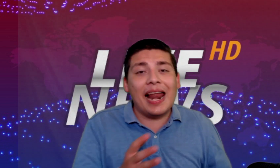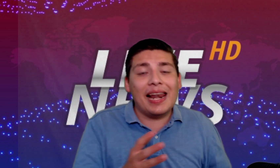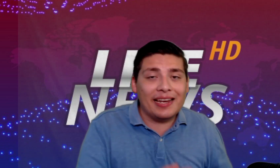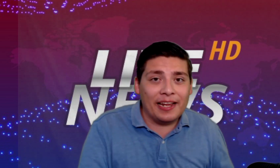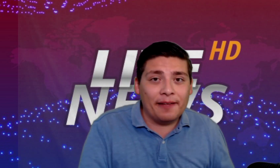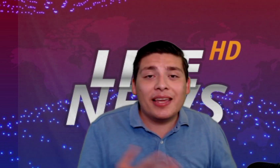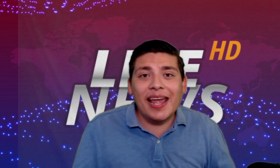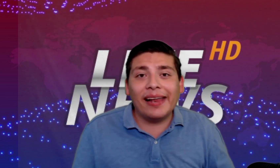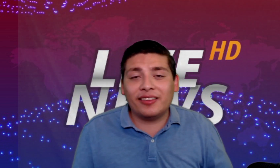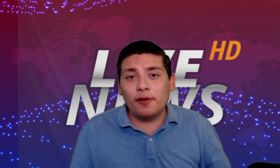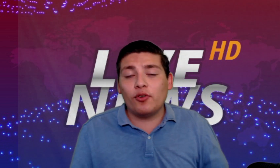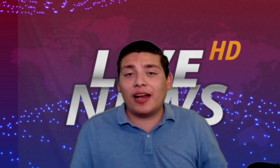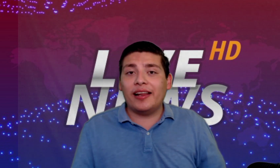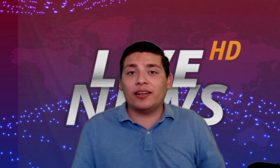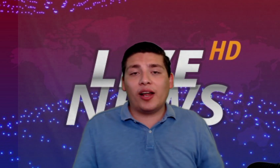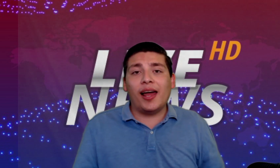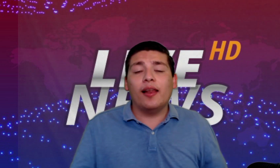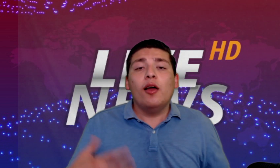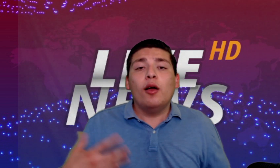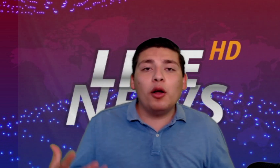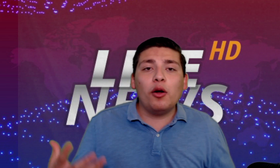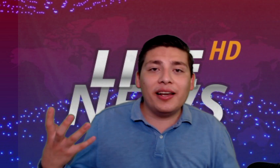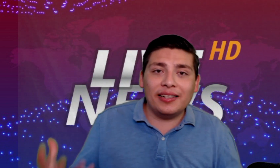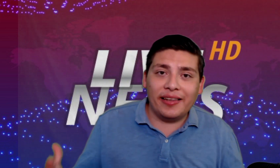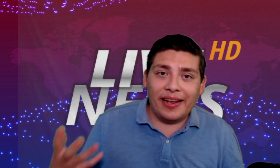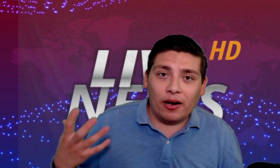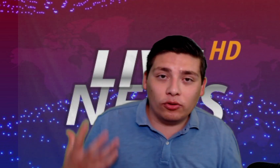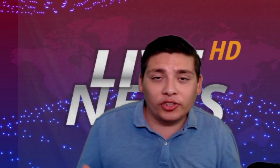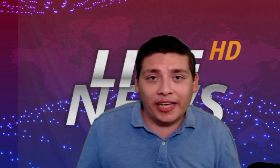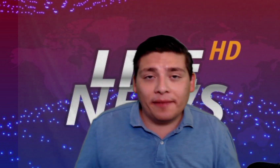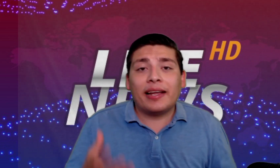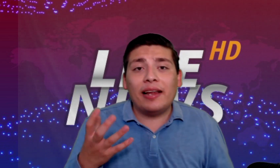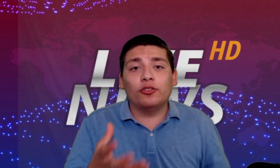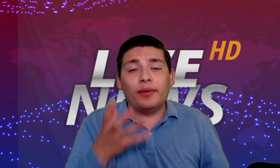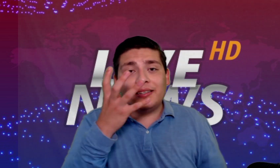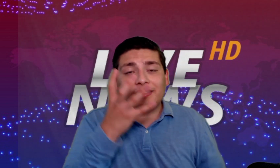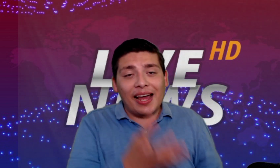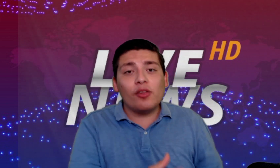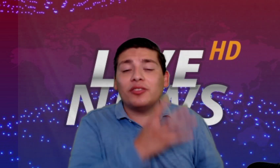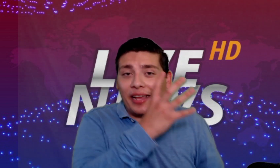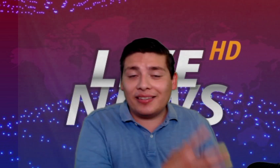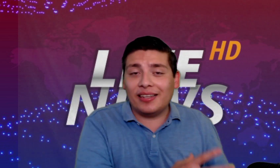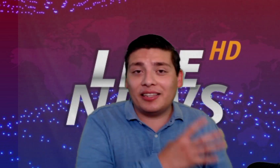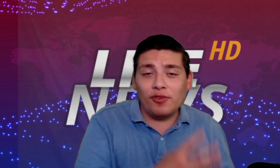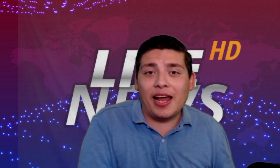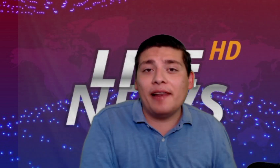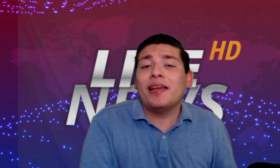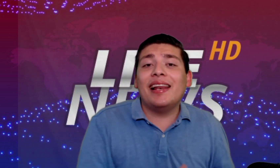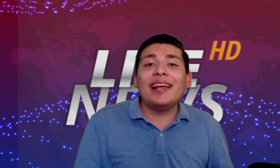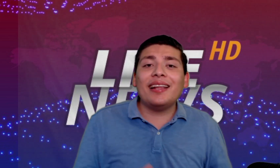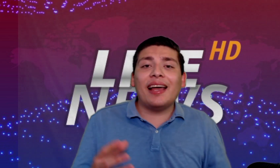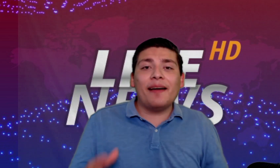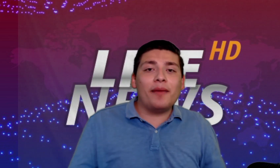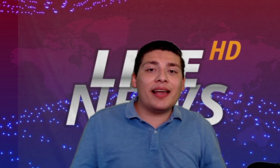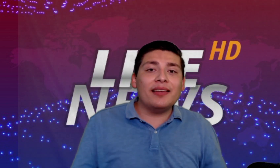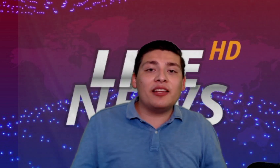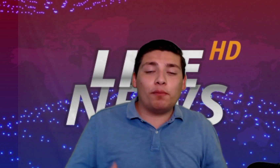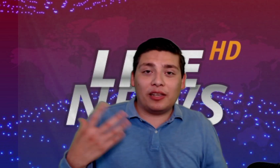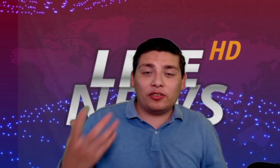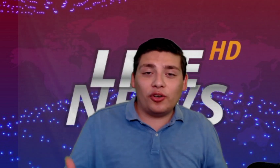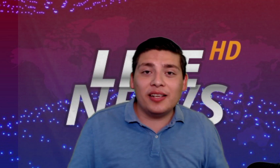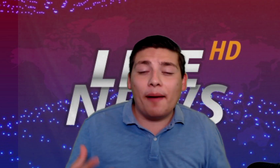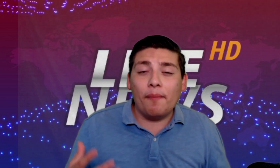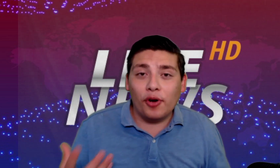reformar al INE y al Tribunal Electoral, luego de que se diera a conocer que los magistrados de este tribunal le quitarán